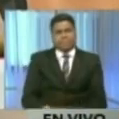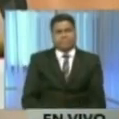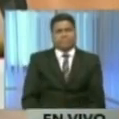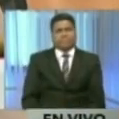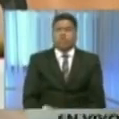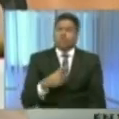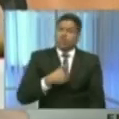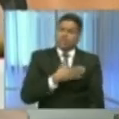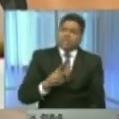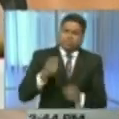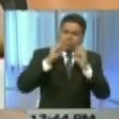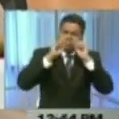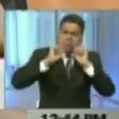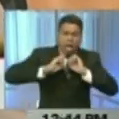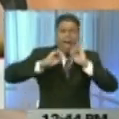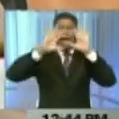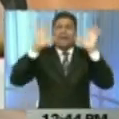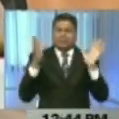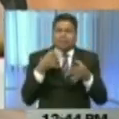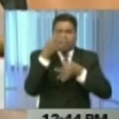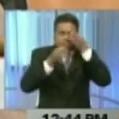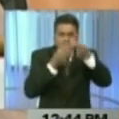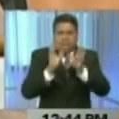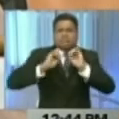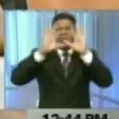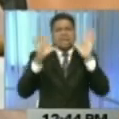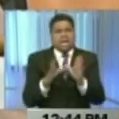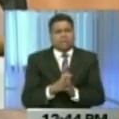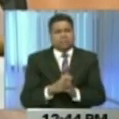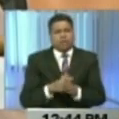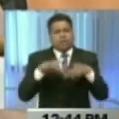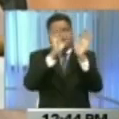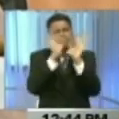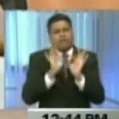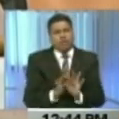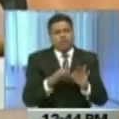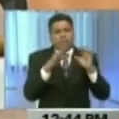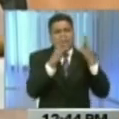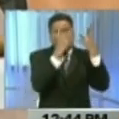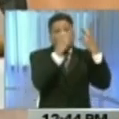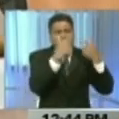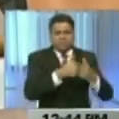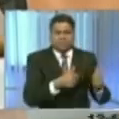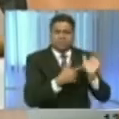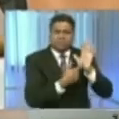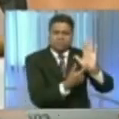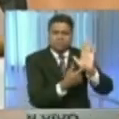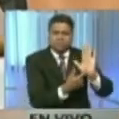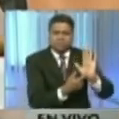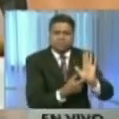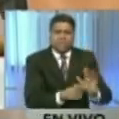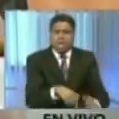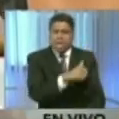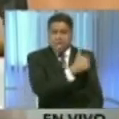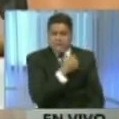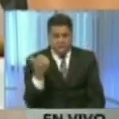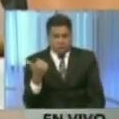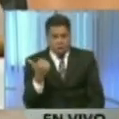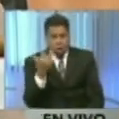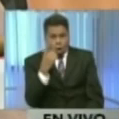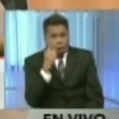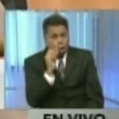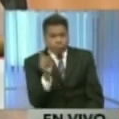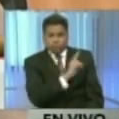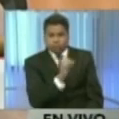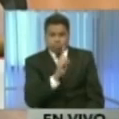Yo quiero aclarar, desde el punto de vista administrativo, este señor no está por encima ni siquiera